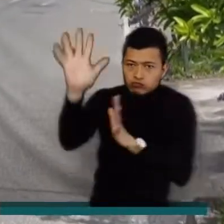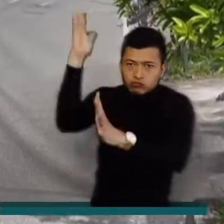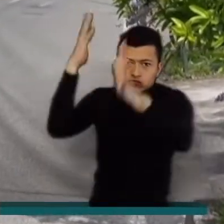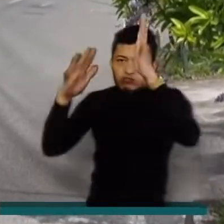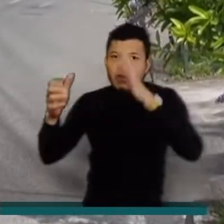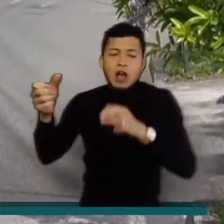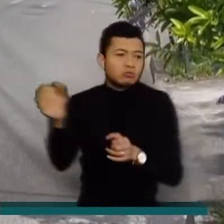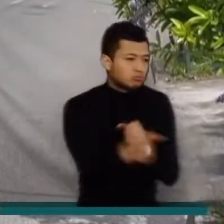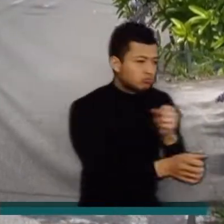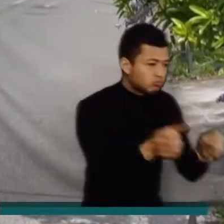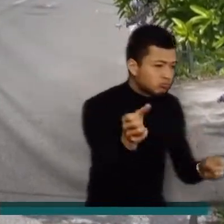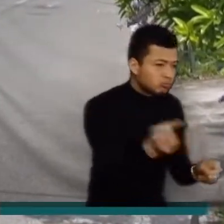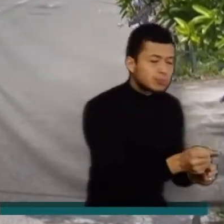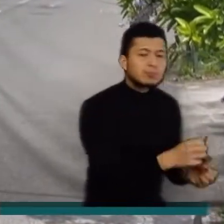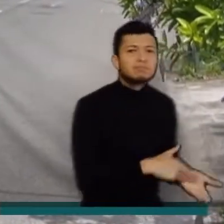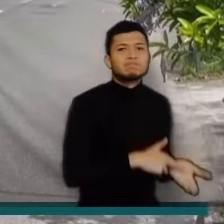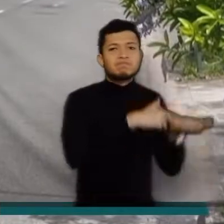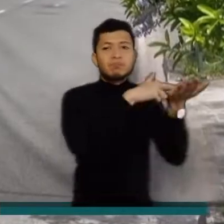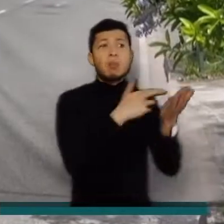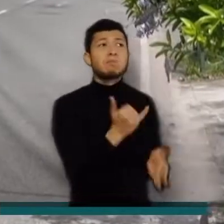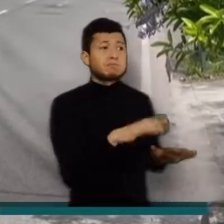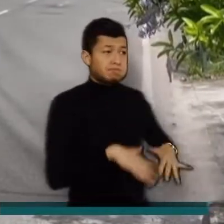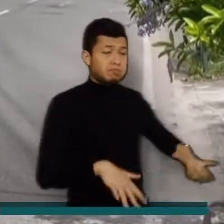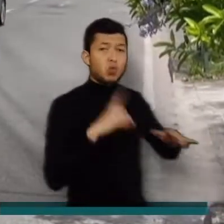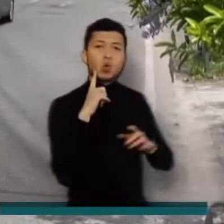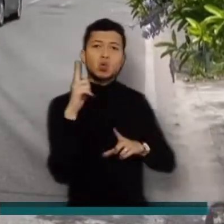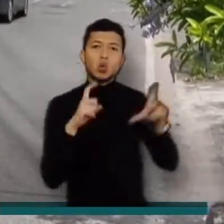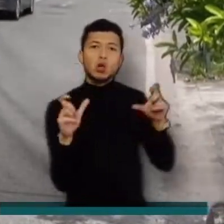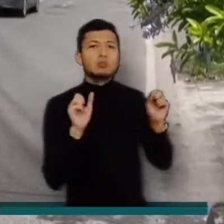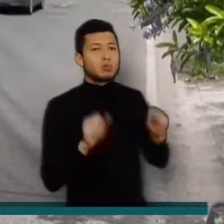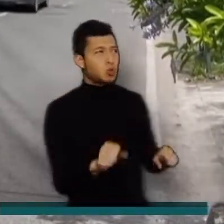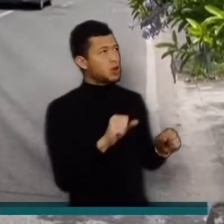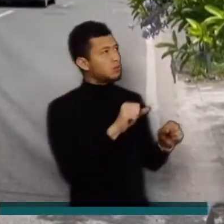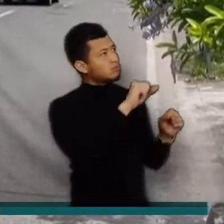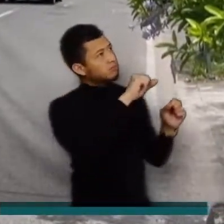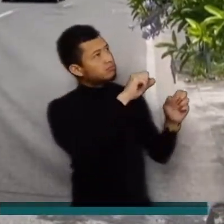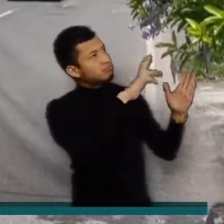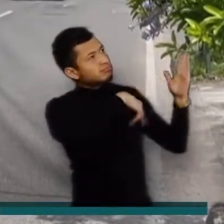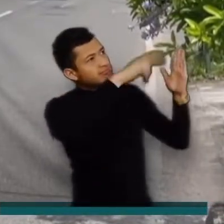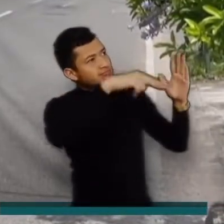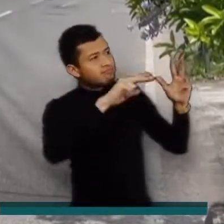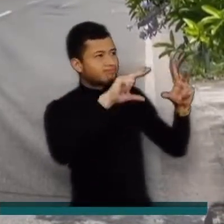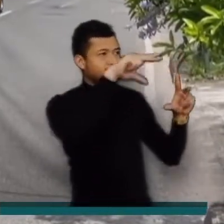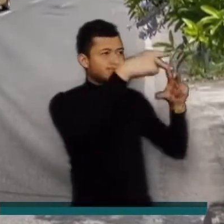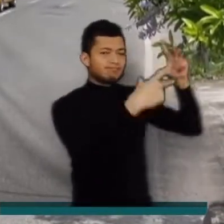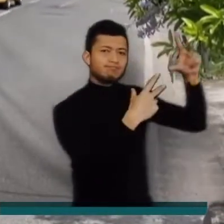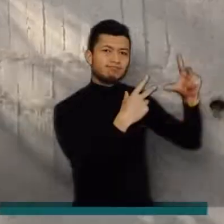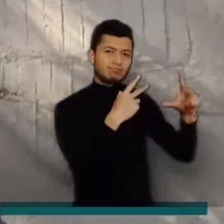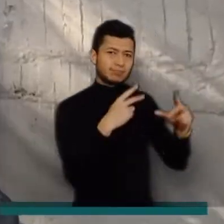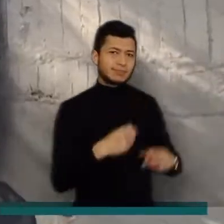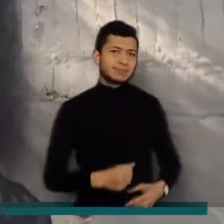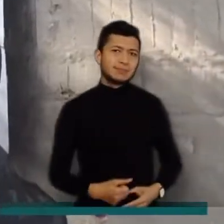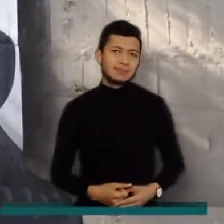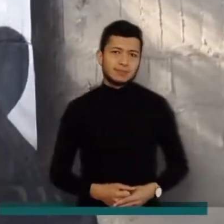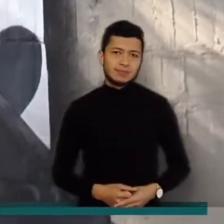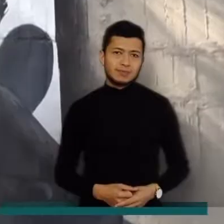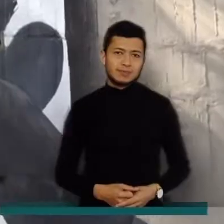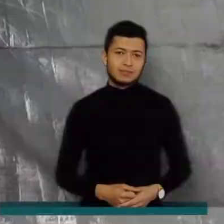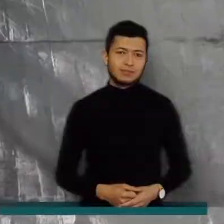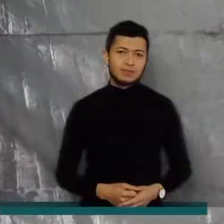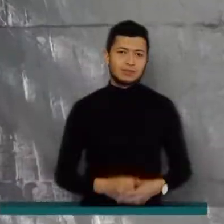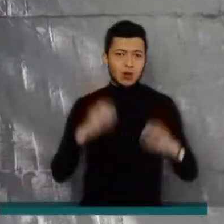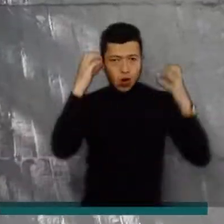un espacio para los turistas puedan interactuar con pinturas o muralismo 3D los detalles en el siguiente informe el oso